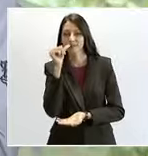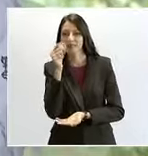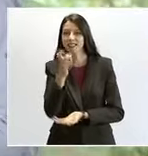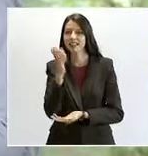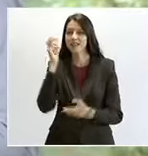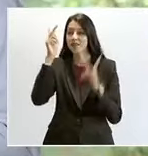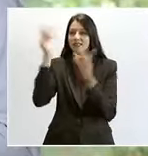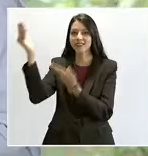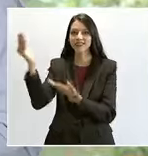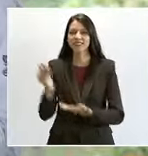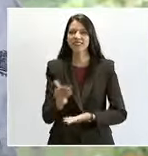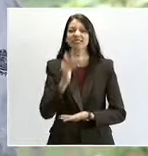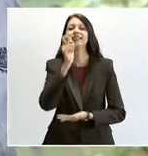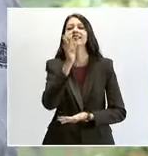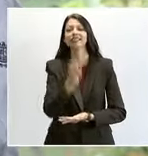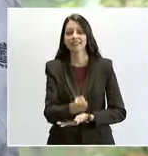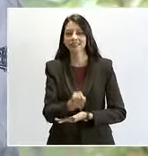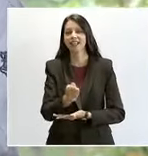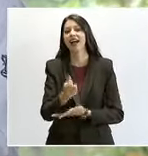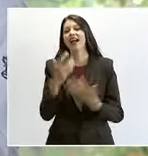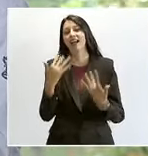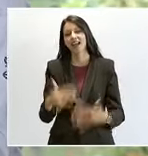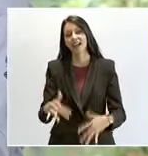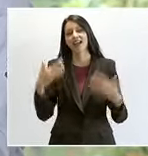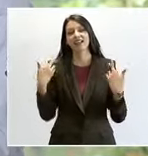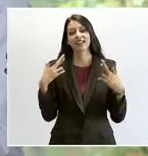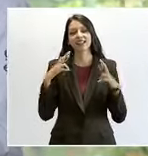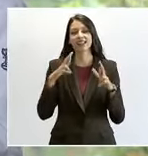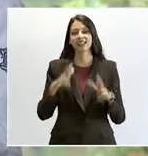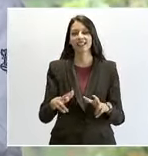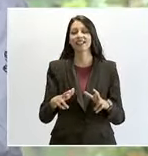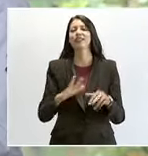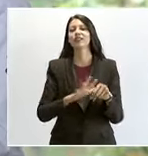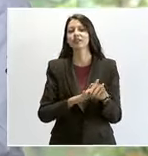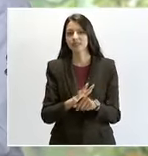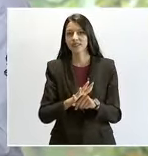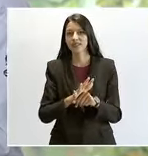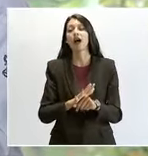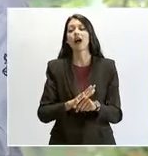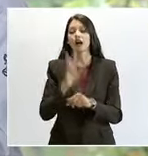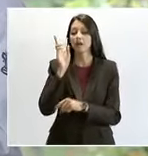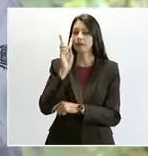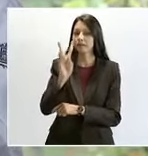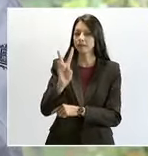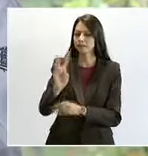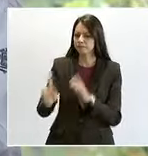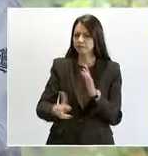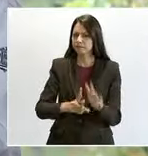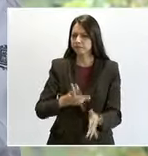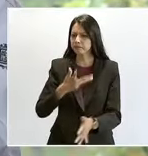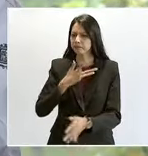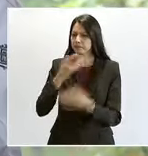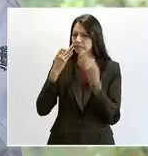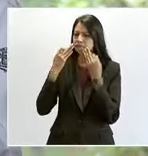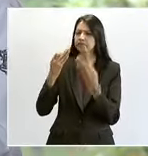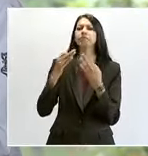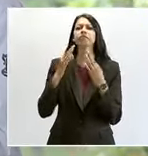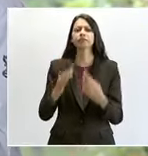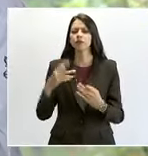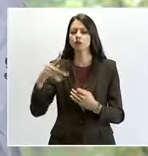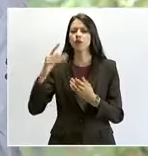visita representa la reiteración del compromiso que usted tiene con el